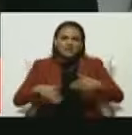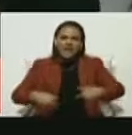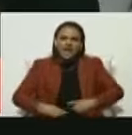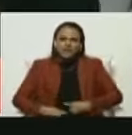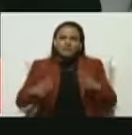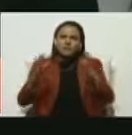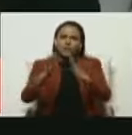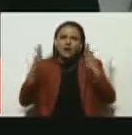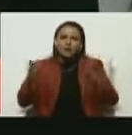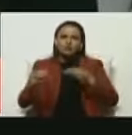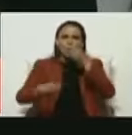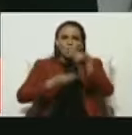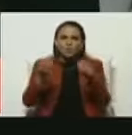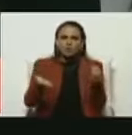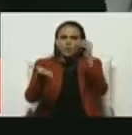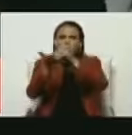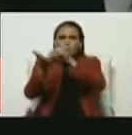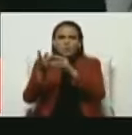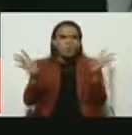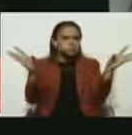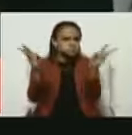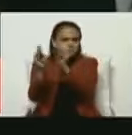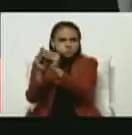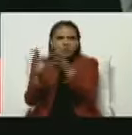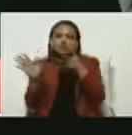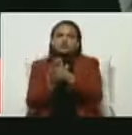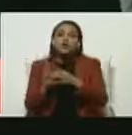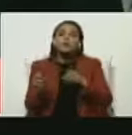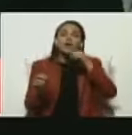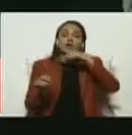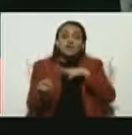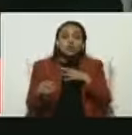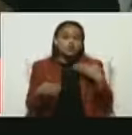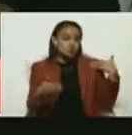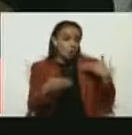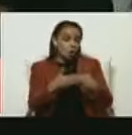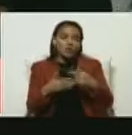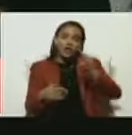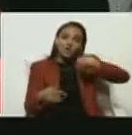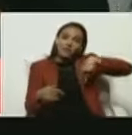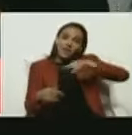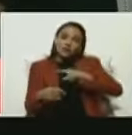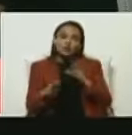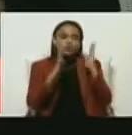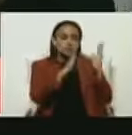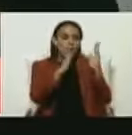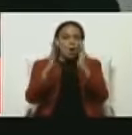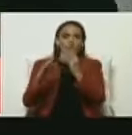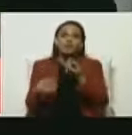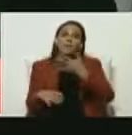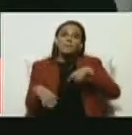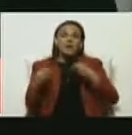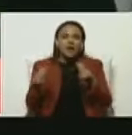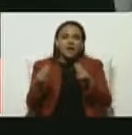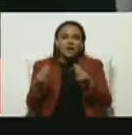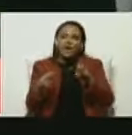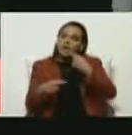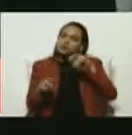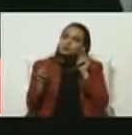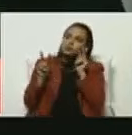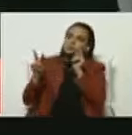por colocar esos retazos de nuestra historia reciente en un orden para propiciar